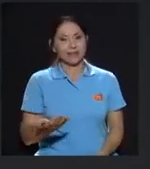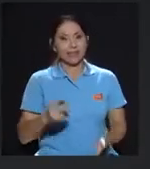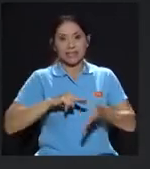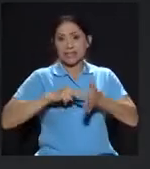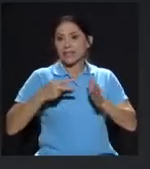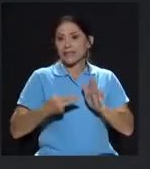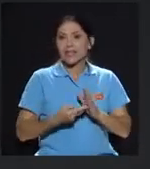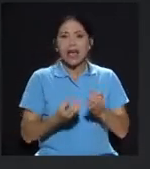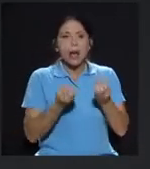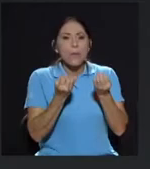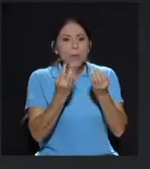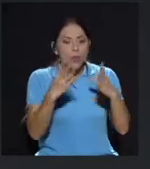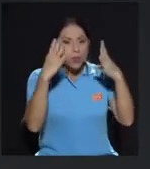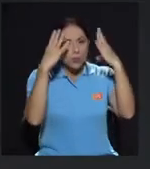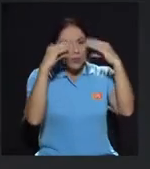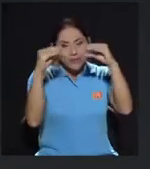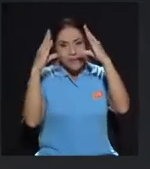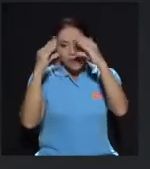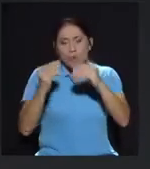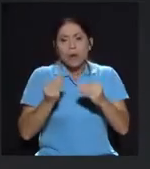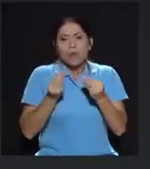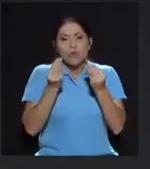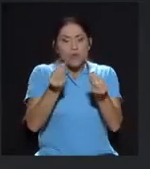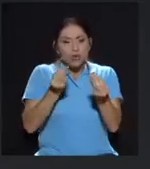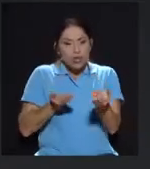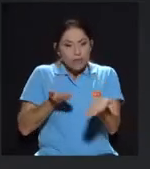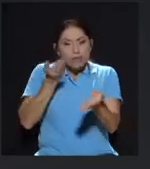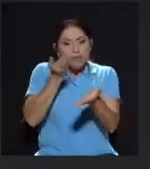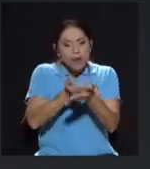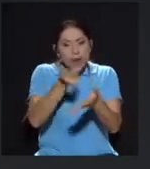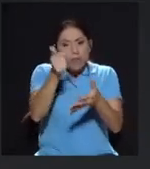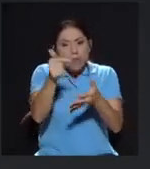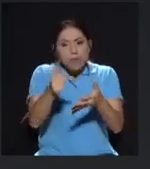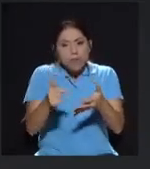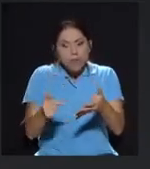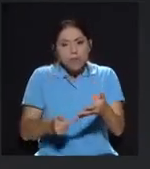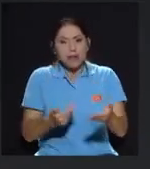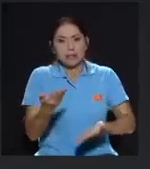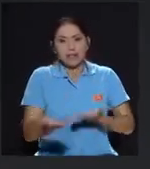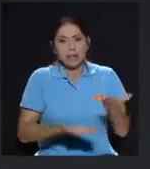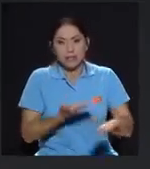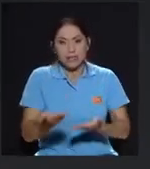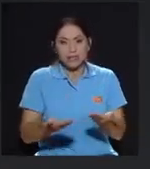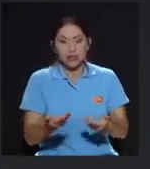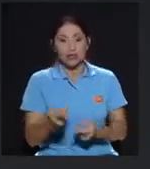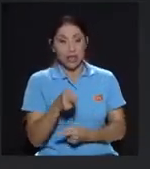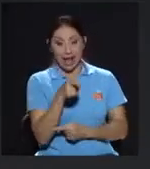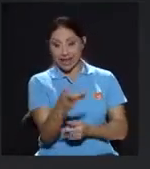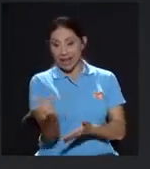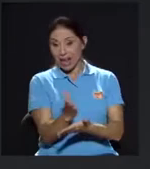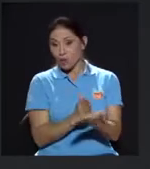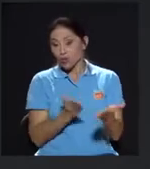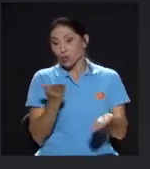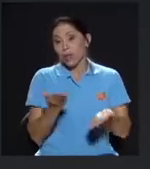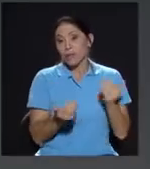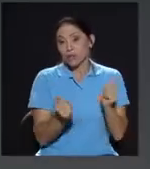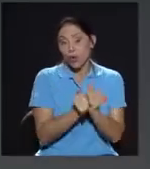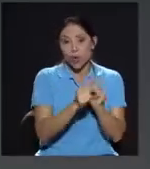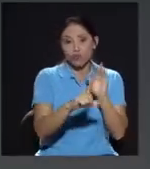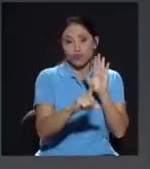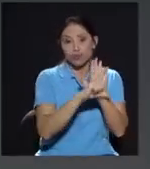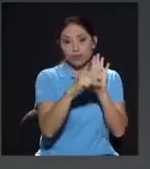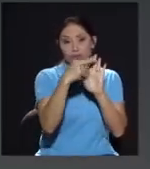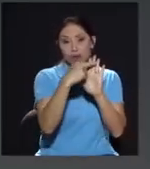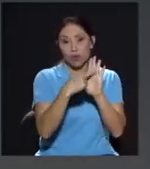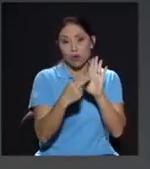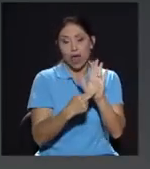mucha información y mucha oferta de servicios y ahí hay ofertas de servicios que pueden ser que estén regulados o no regulados entonces